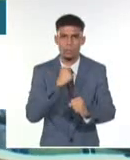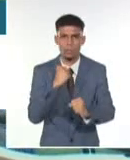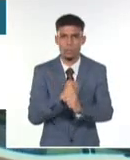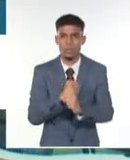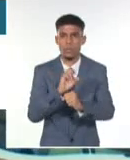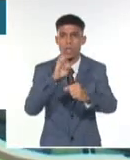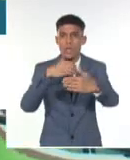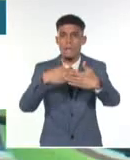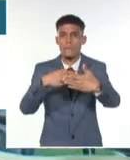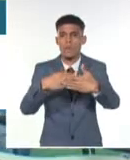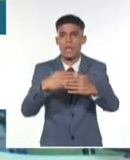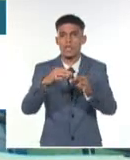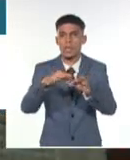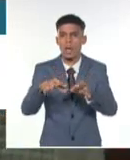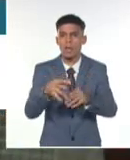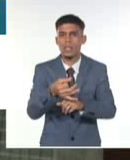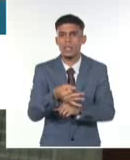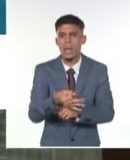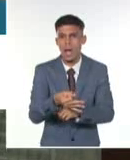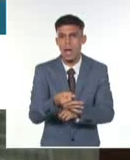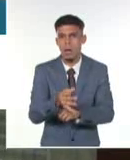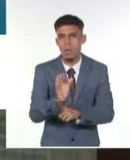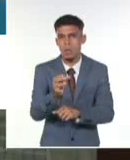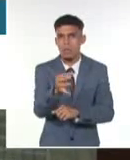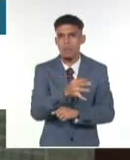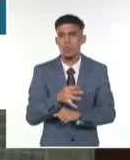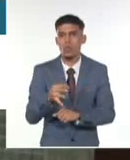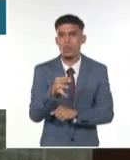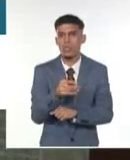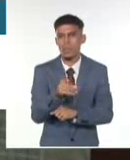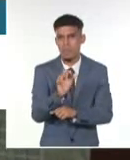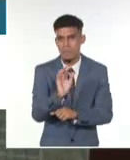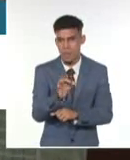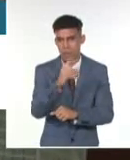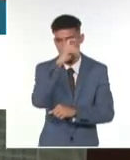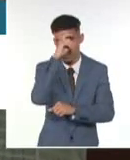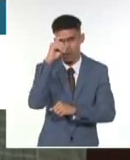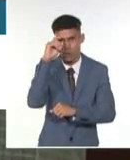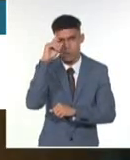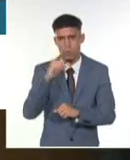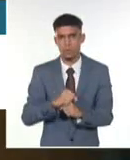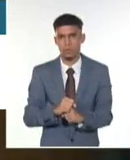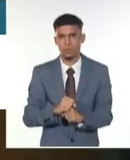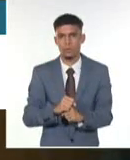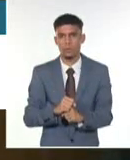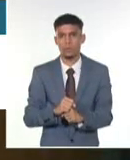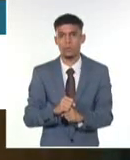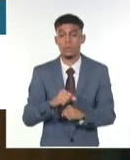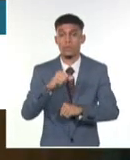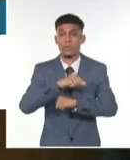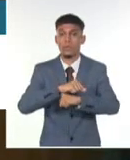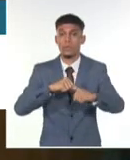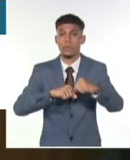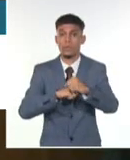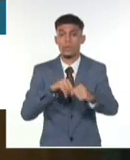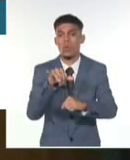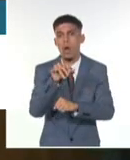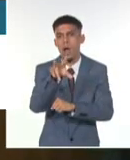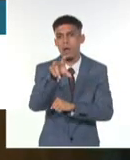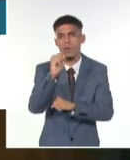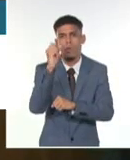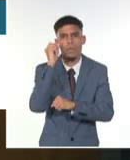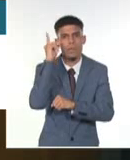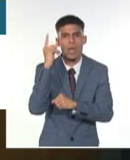empresa agroindustrial de grano sur del Jíbaro del municipio de La Sierpe. La estrategia del territorio para un mayor aprovechamiento de las